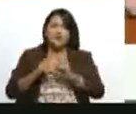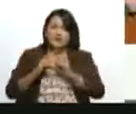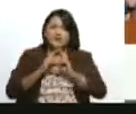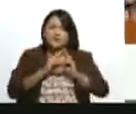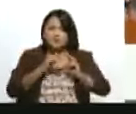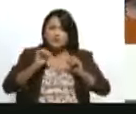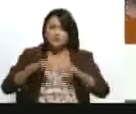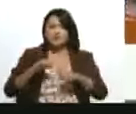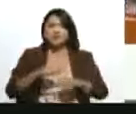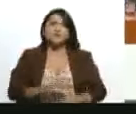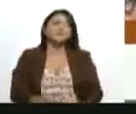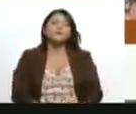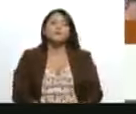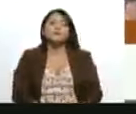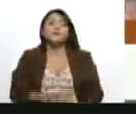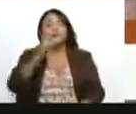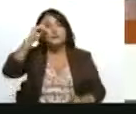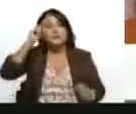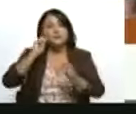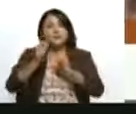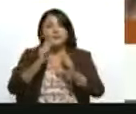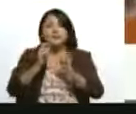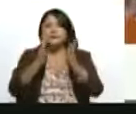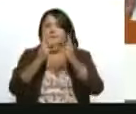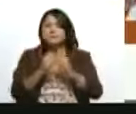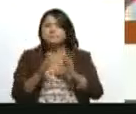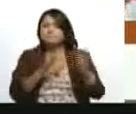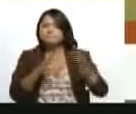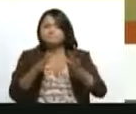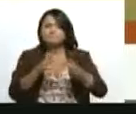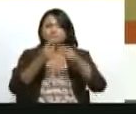Lo sumamos. ¿Eso nos da un mínimo de cuánto?